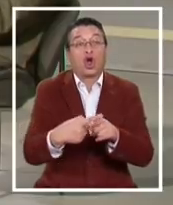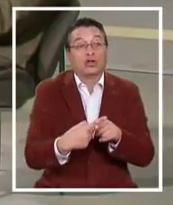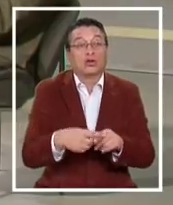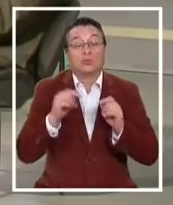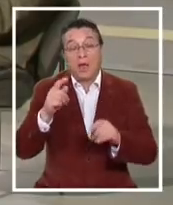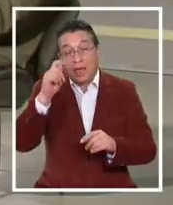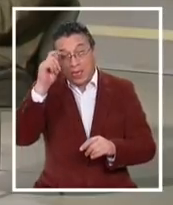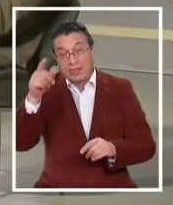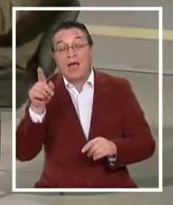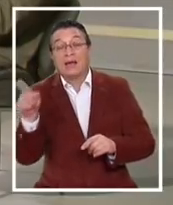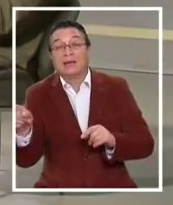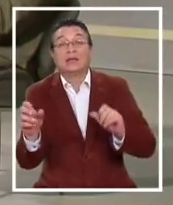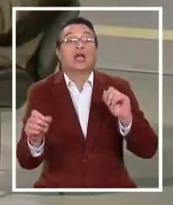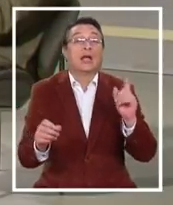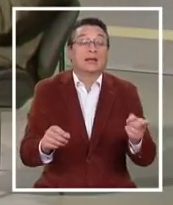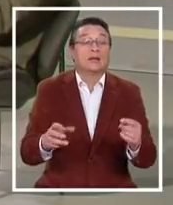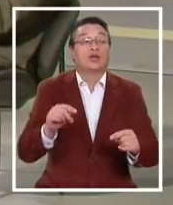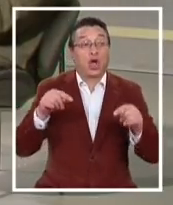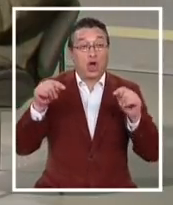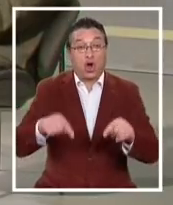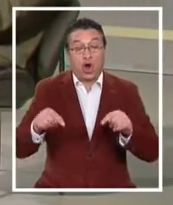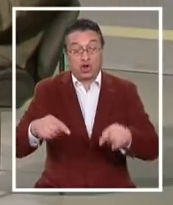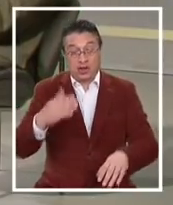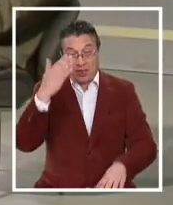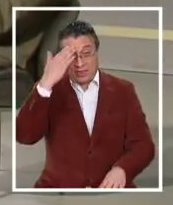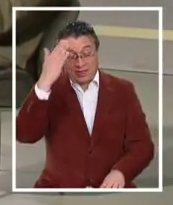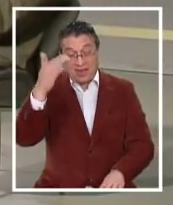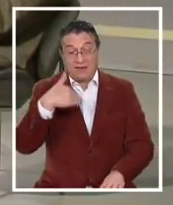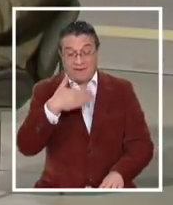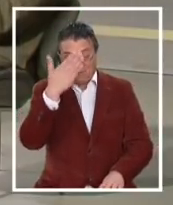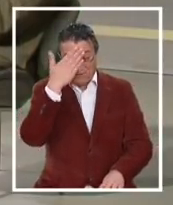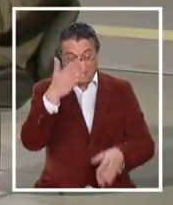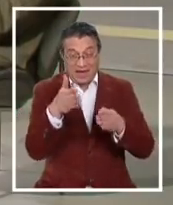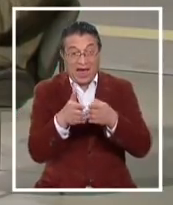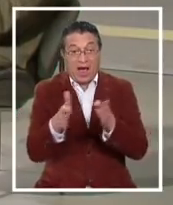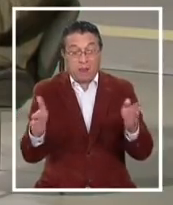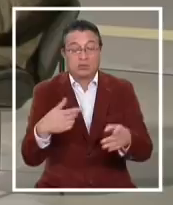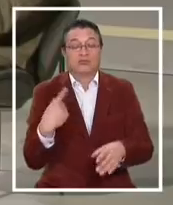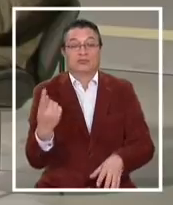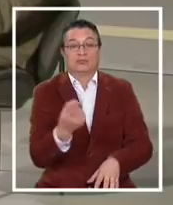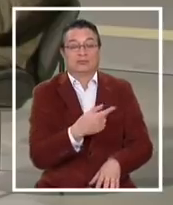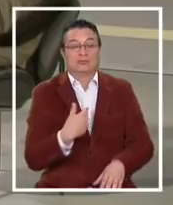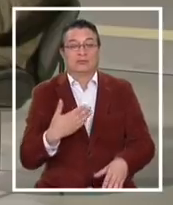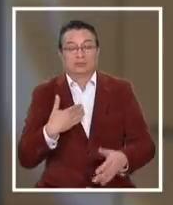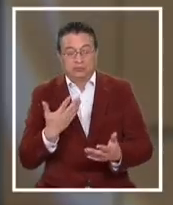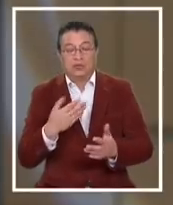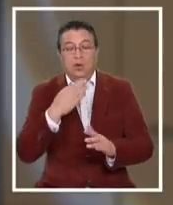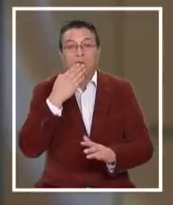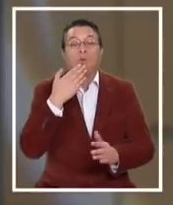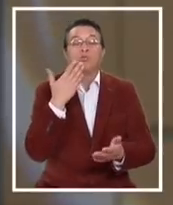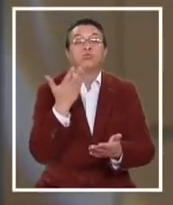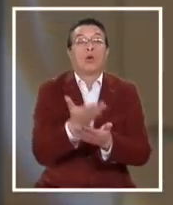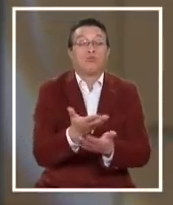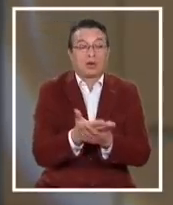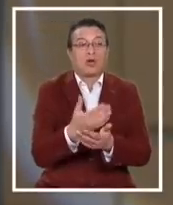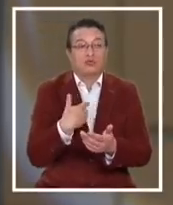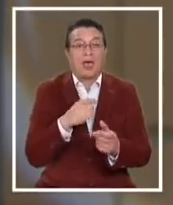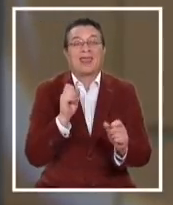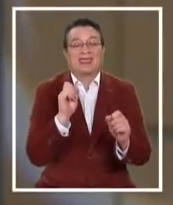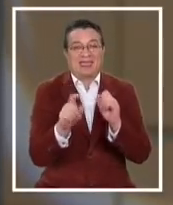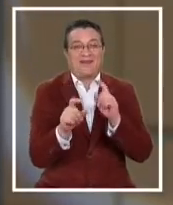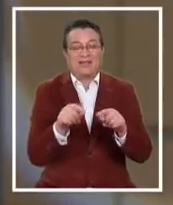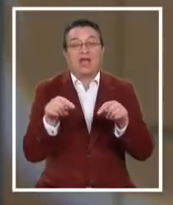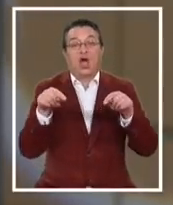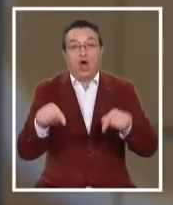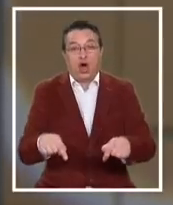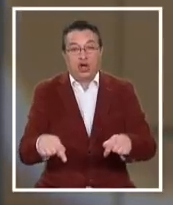de Jadue o de las ideas de Giles? Y hoy día, como Frente Amplio, nosotros estamos levantando una serie de propuestas y por lo tanto voy a defender esas propuestas